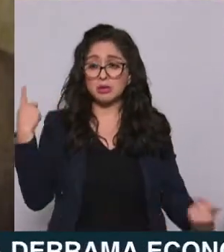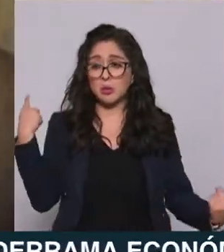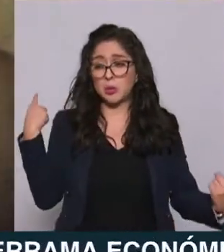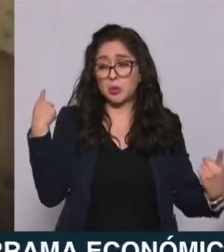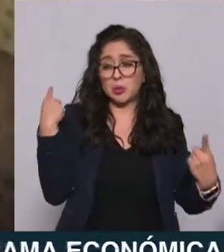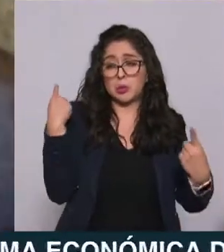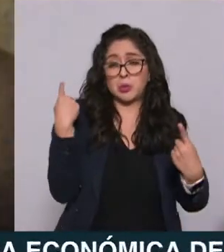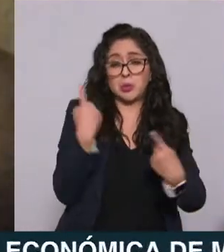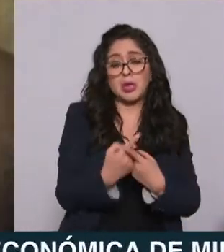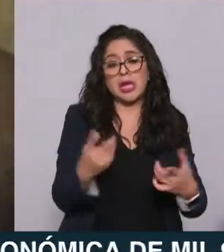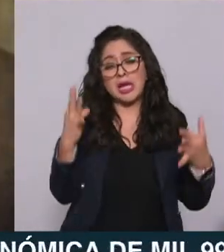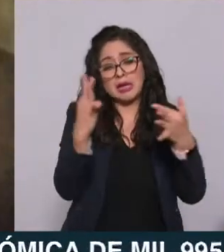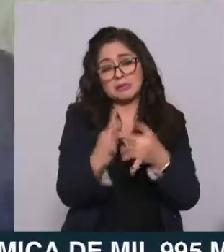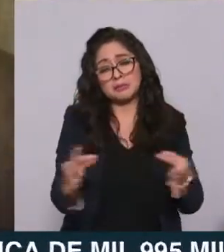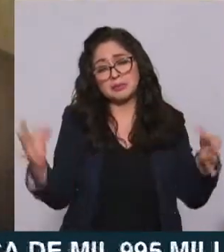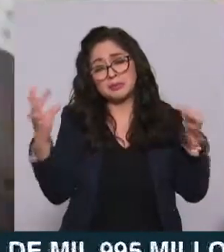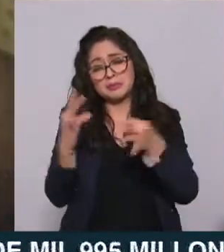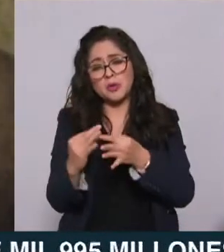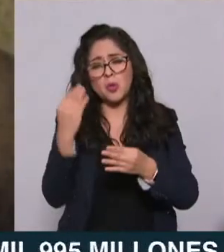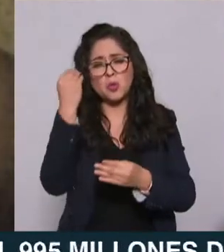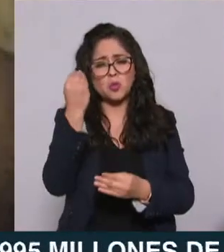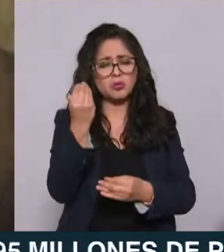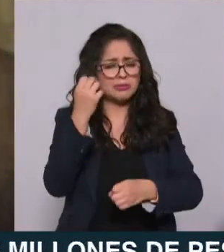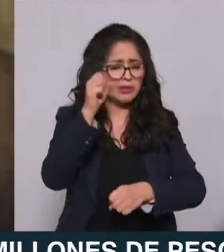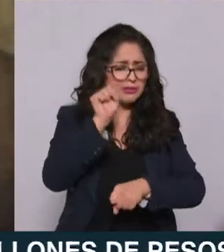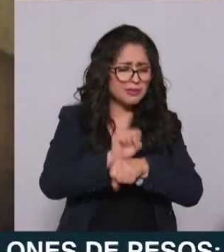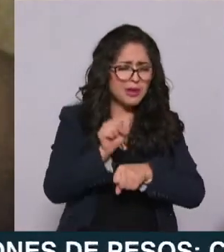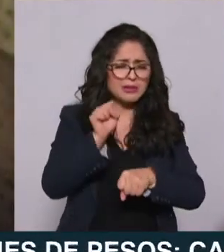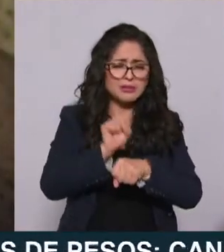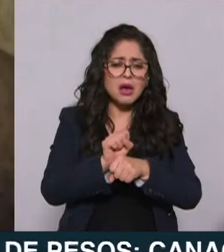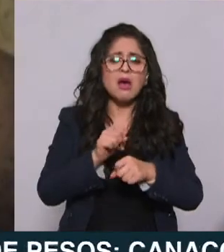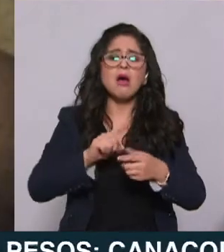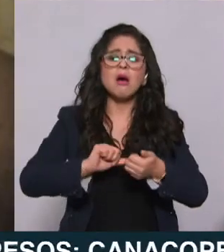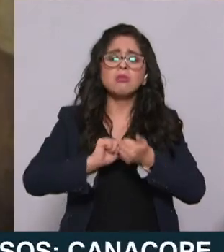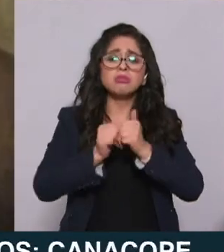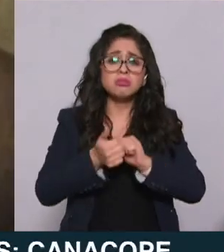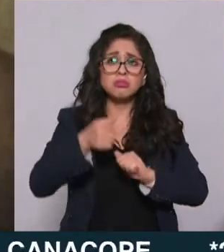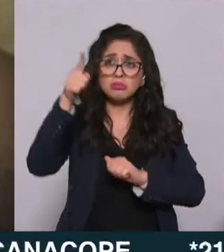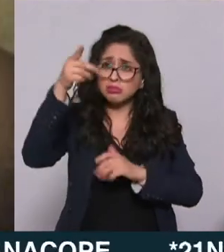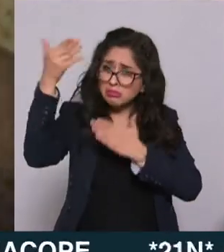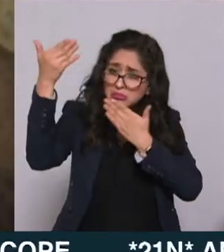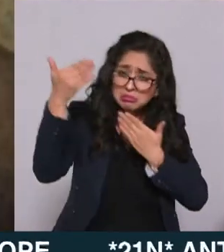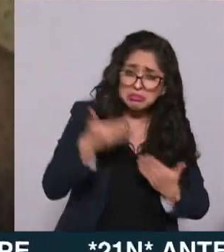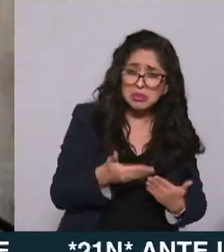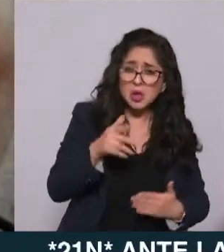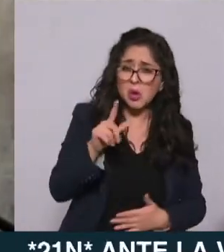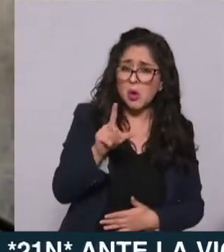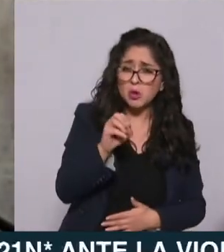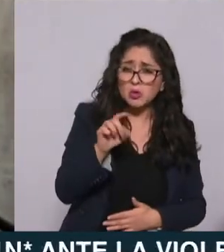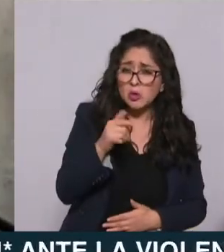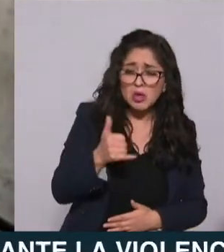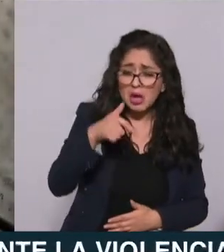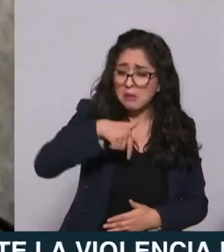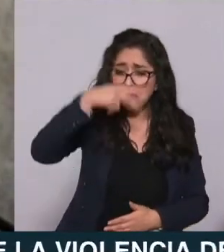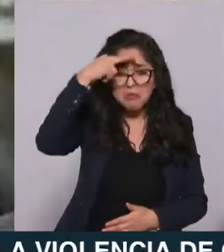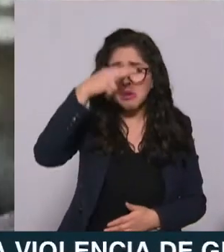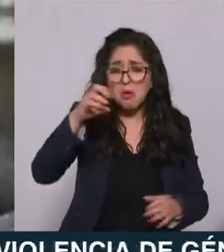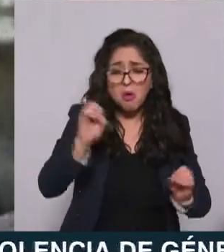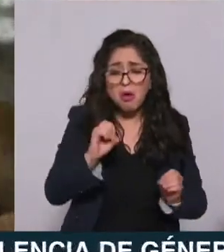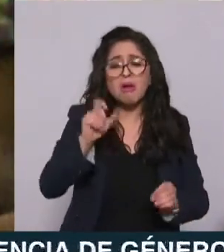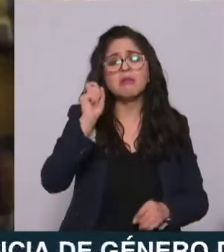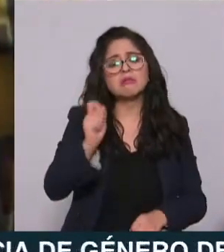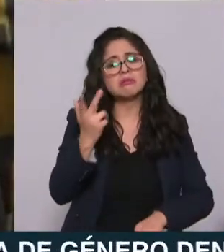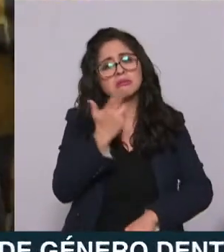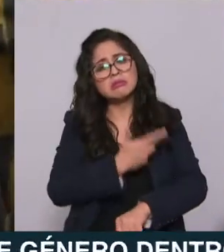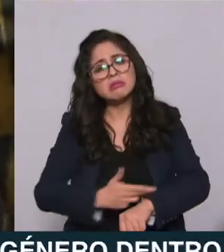semanas, porque bueno, de no venir a México pronto Lozoya, el juicio de extradición tendrá que iniciar